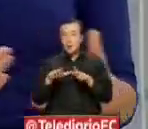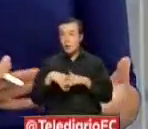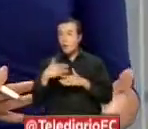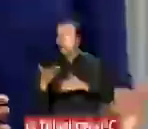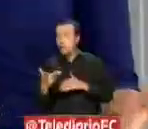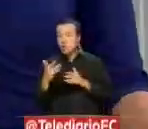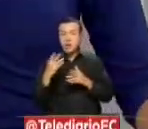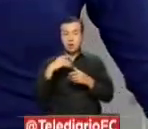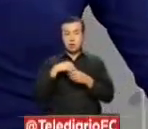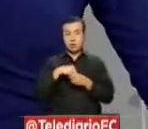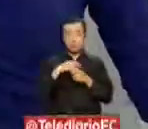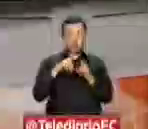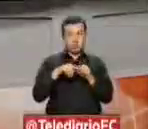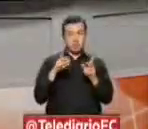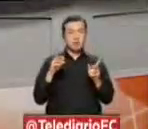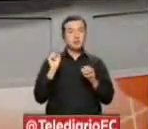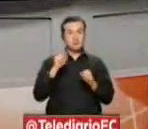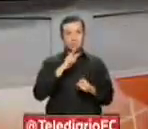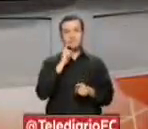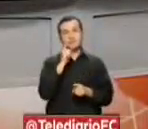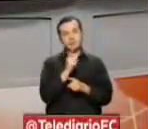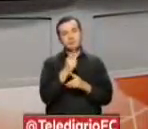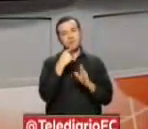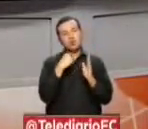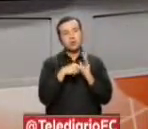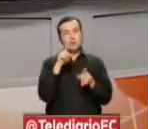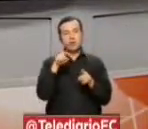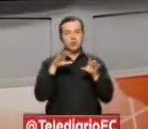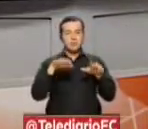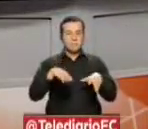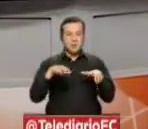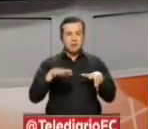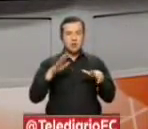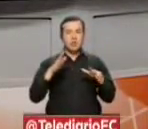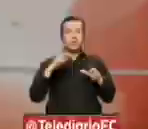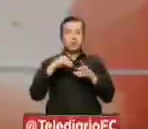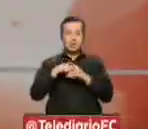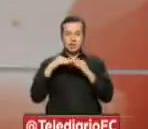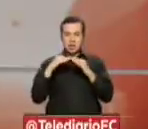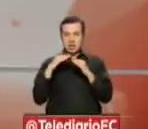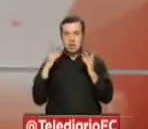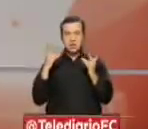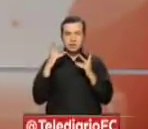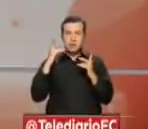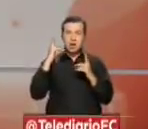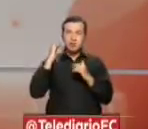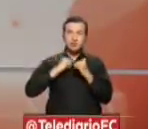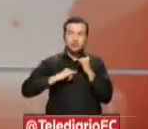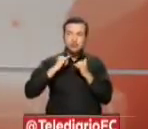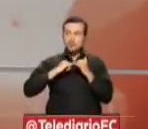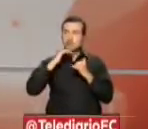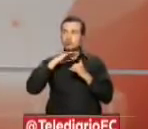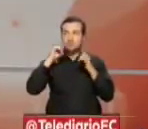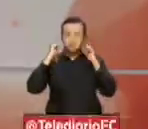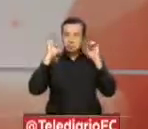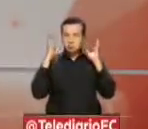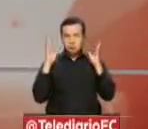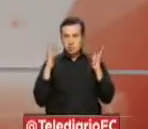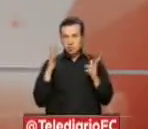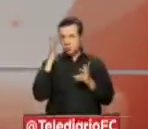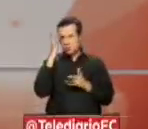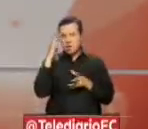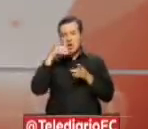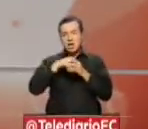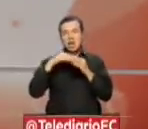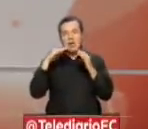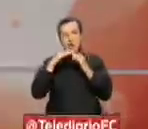casa, si están fuera. Claro, tiene mucho que ver. Por ejemplo, hay perritos que están en la parte interna, tienen menos riesgos de contraer infecciones, sobre todo porque